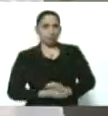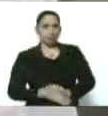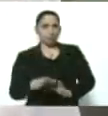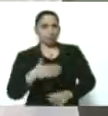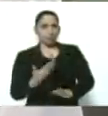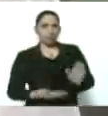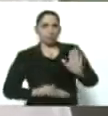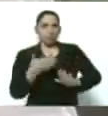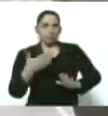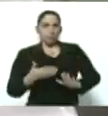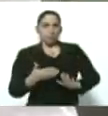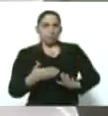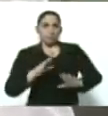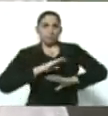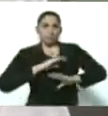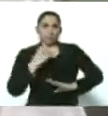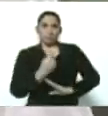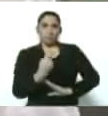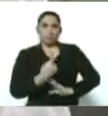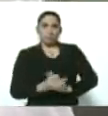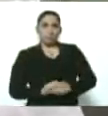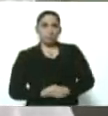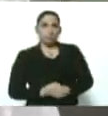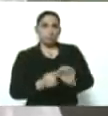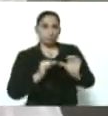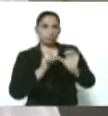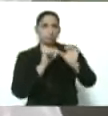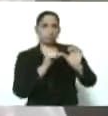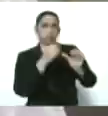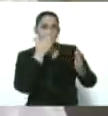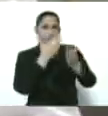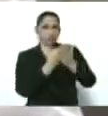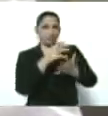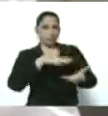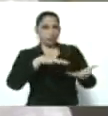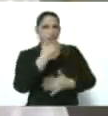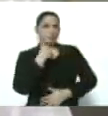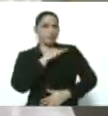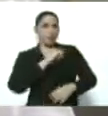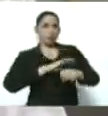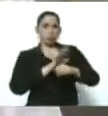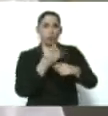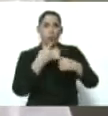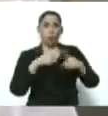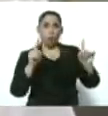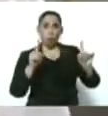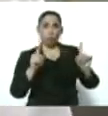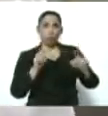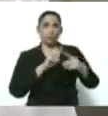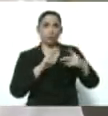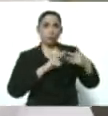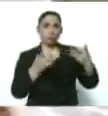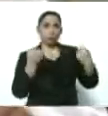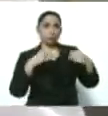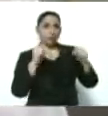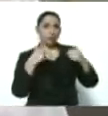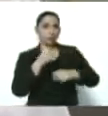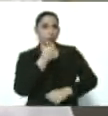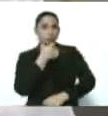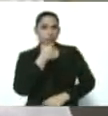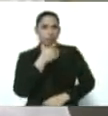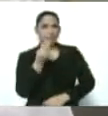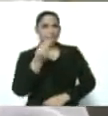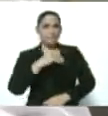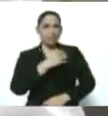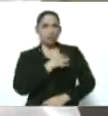salida autónoma y sostenible ante el problema de la enfermedad. Y otro recurso terapéutico, que yo creo que es el